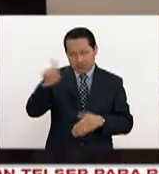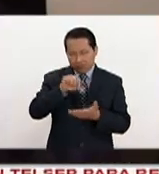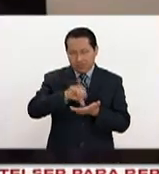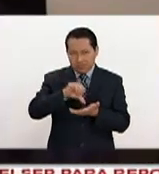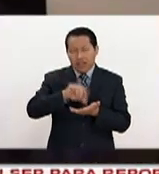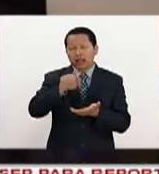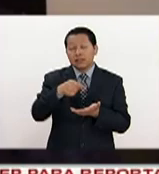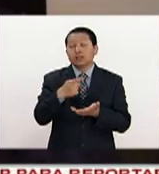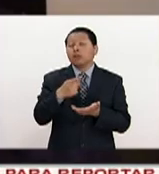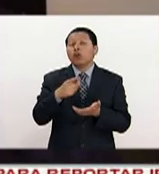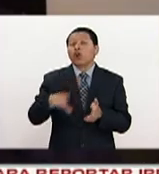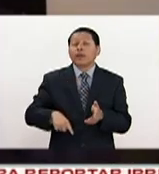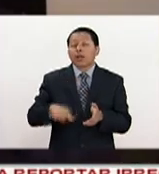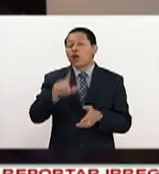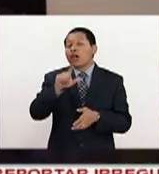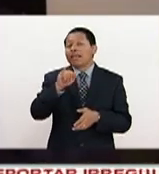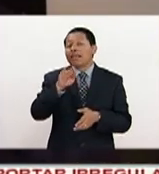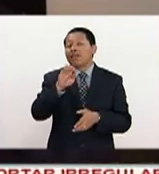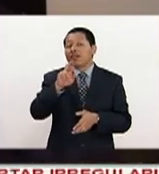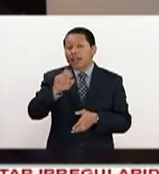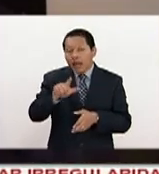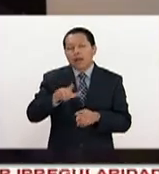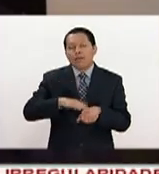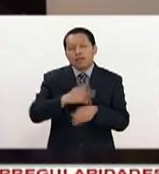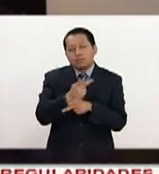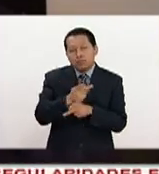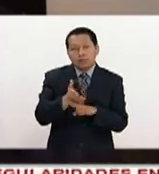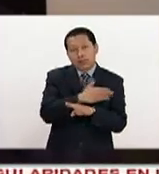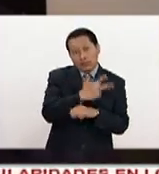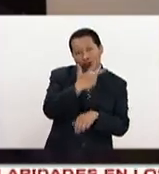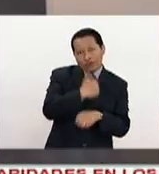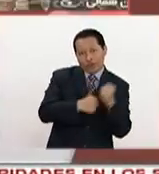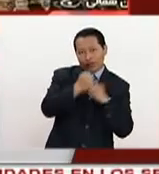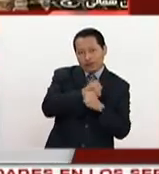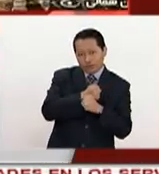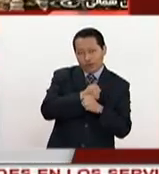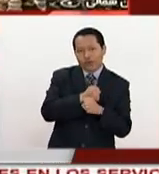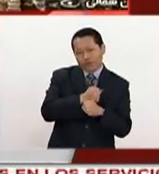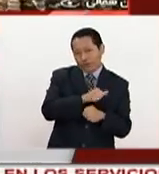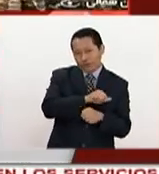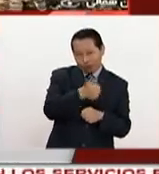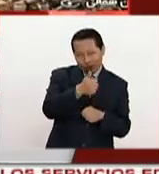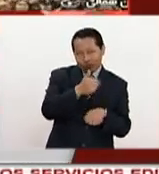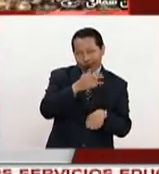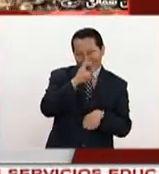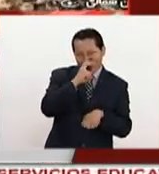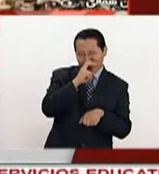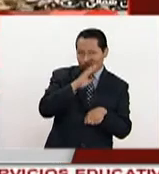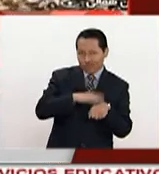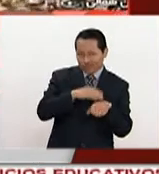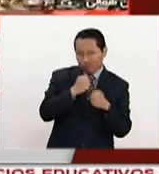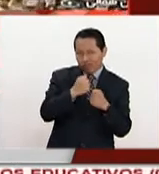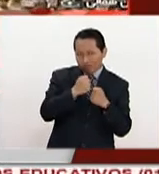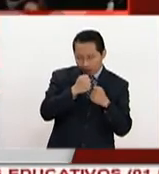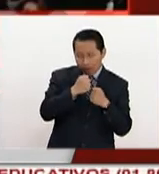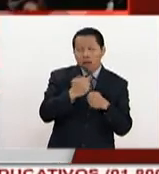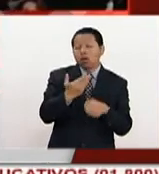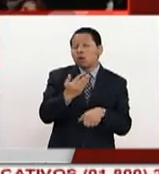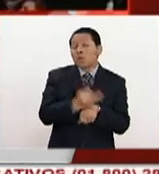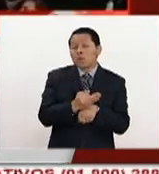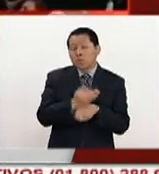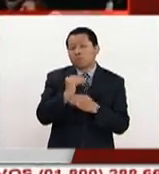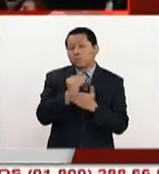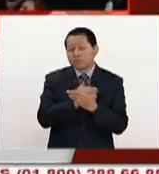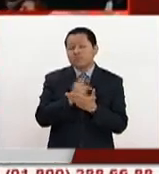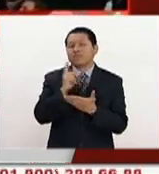ciertamente liberal, es decir, un poco más tolerante que los 8 años que gobernó Ahmadinejad. Y esto, de alguna forma,